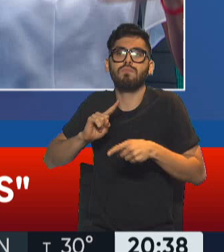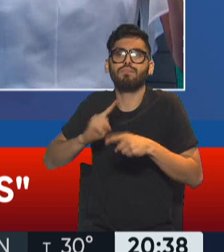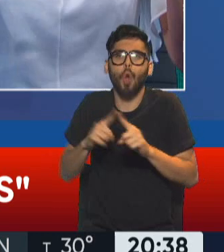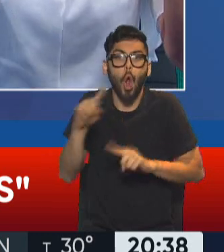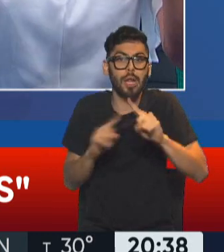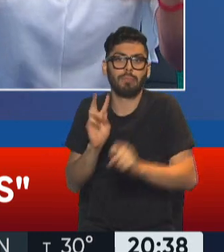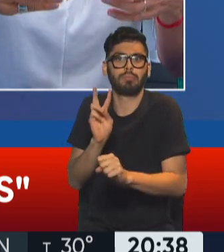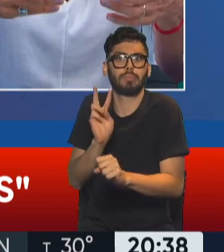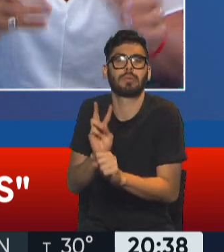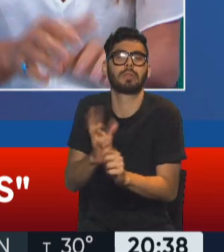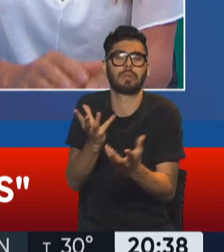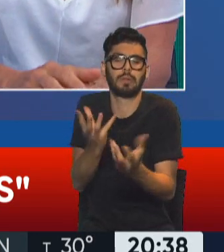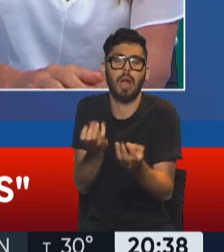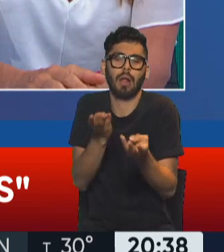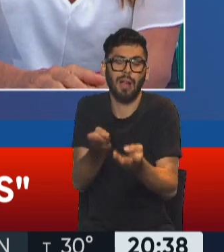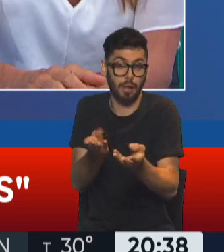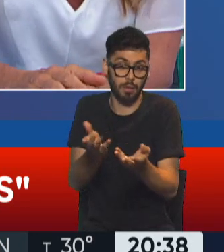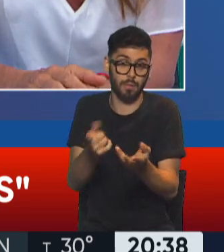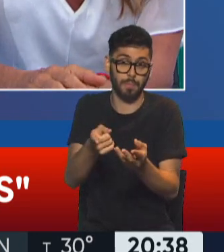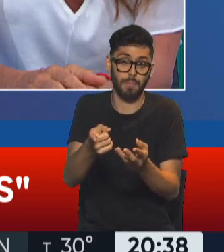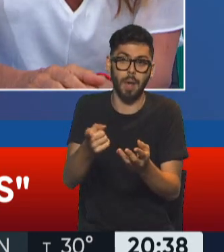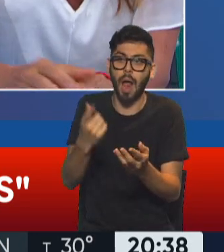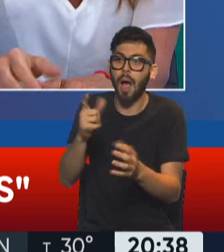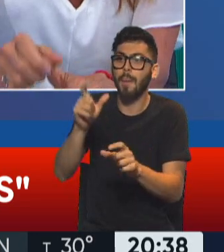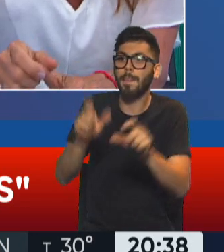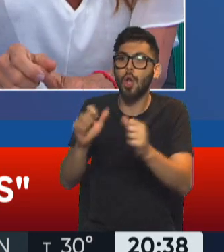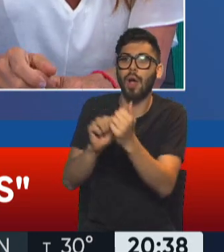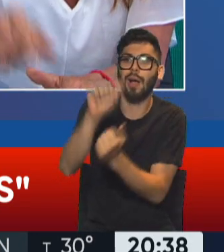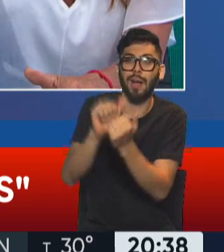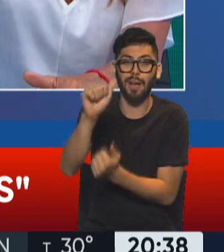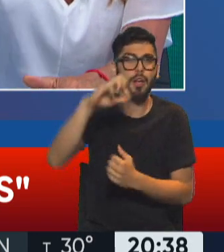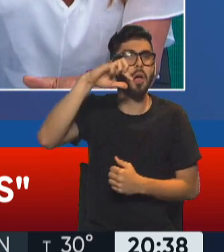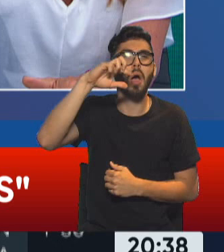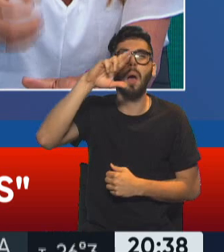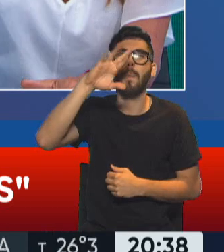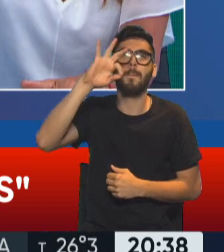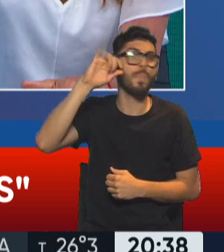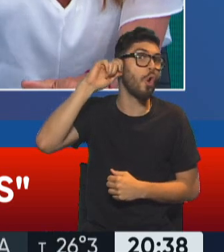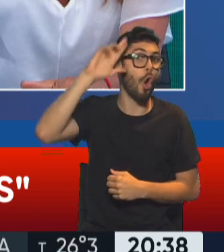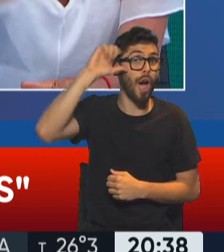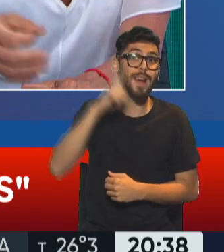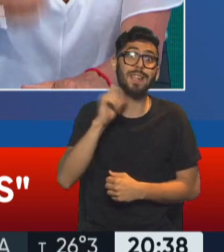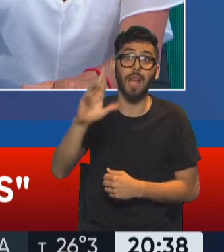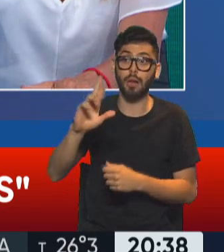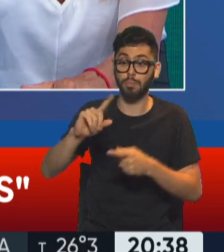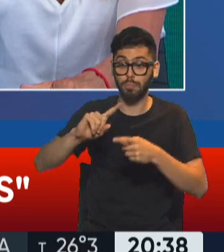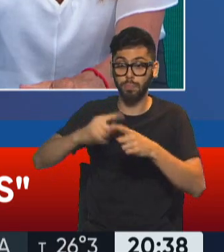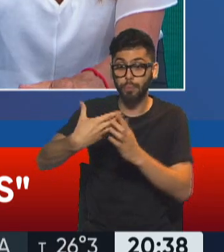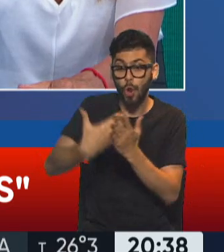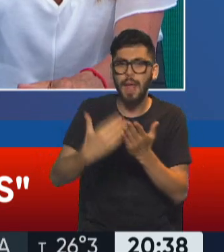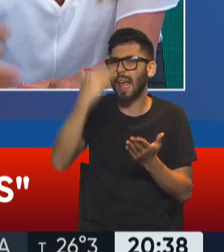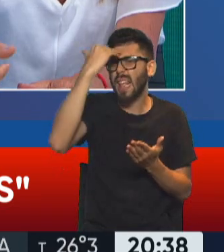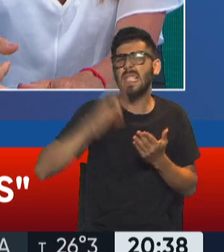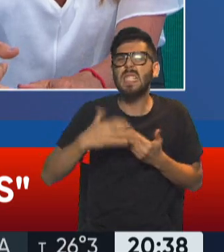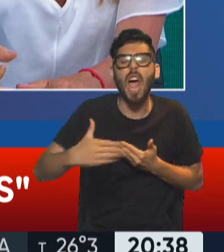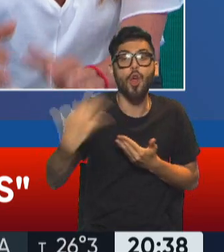teníamos políticas de acompañamiento a la terminalidad educativa. El progresar es una política que se tiene que sostener los próximos 15 años,